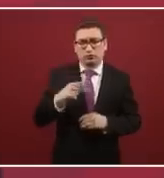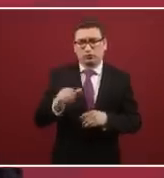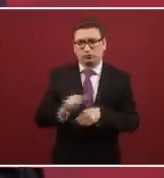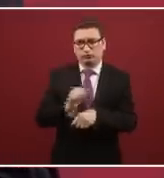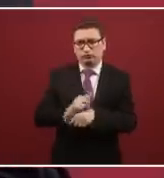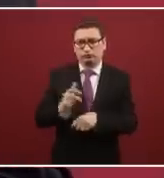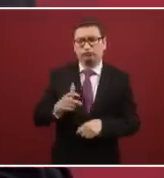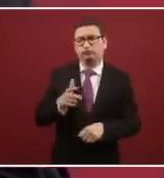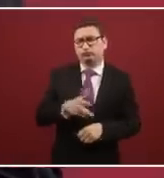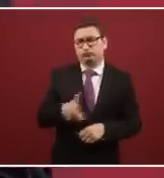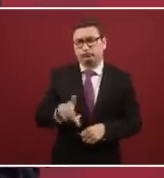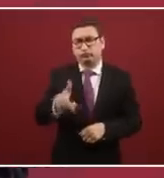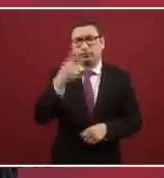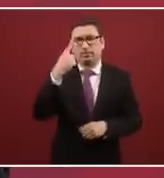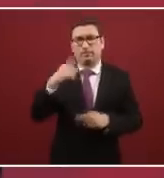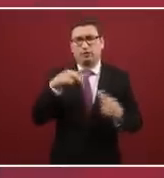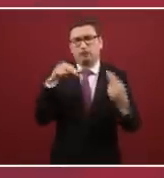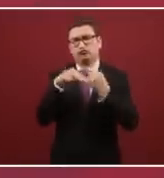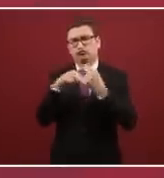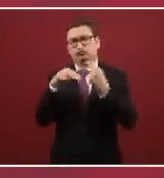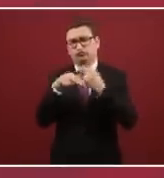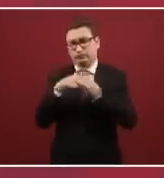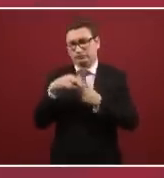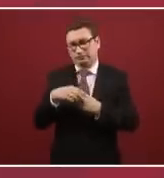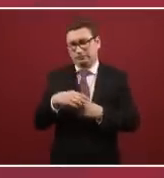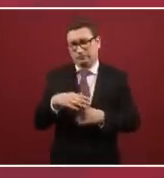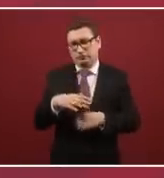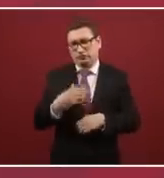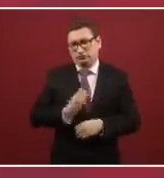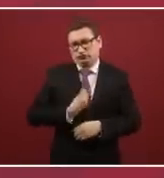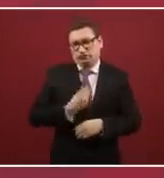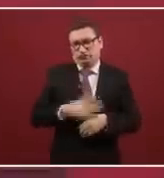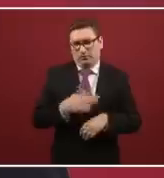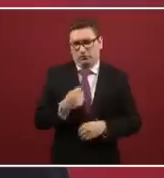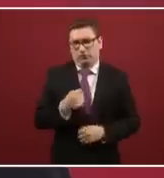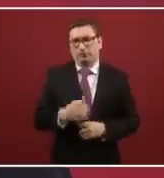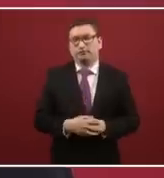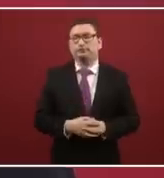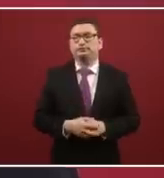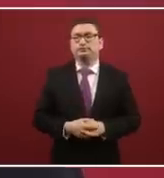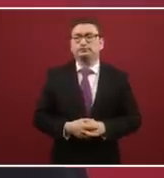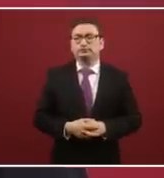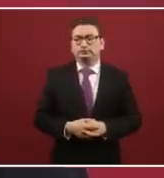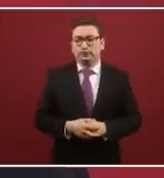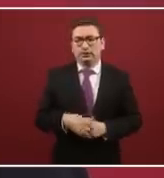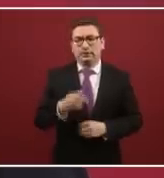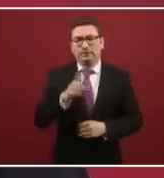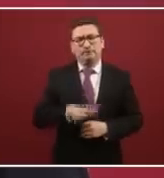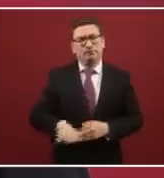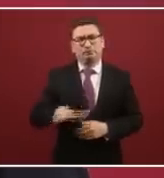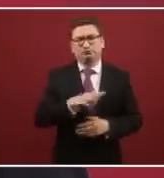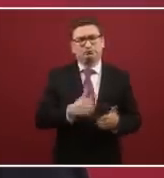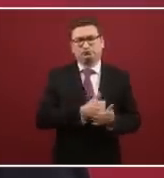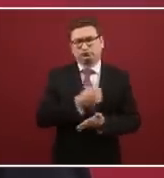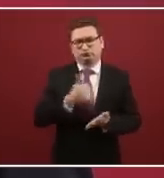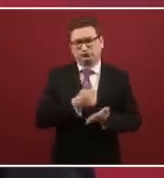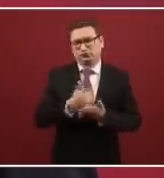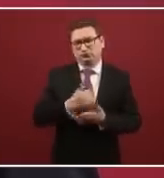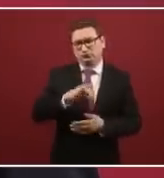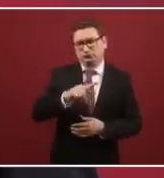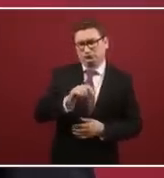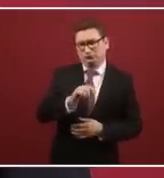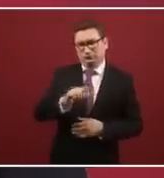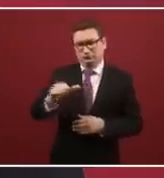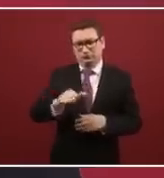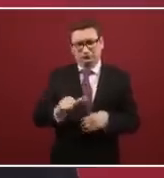para la carretera, me traslado en camionetas, pero aquí en la ciudad con los Jetta. Y no